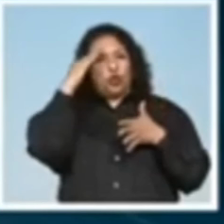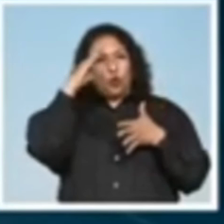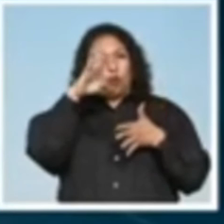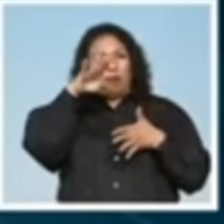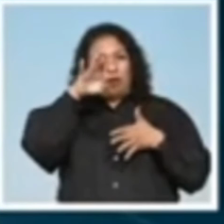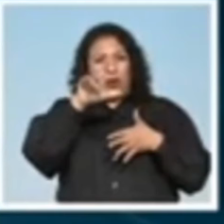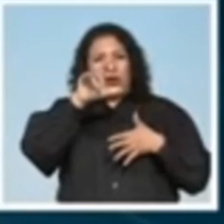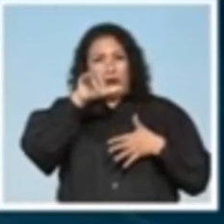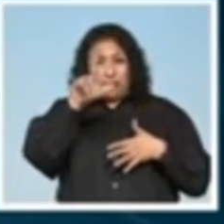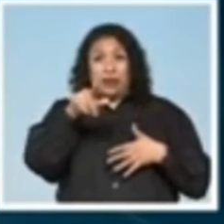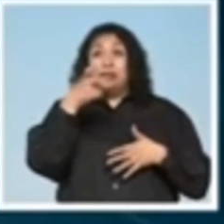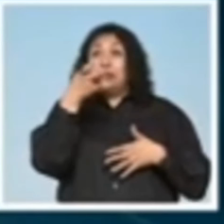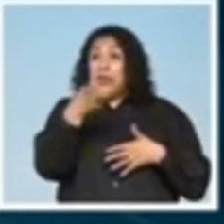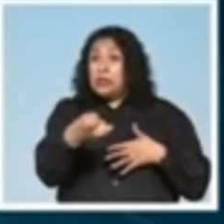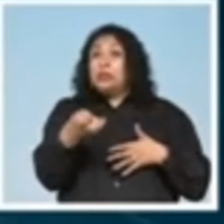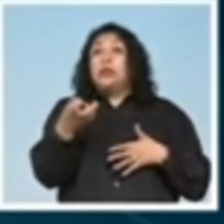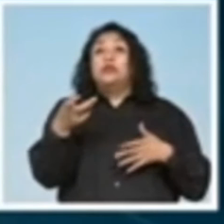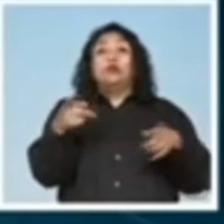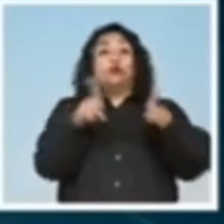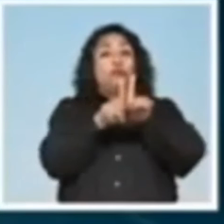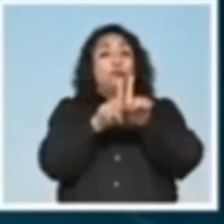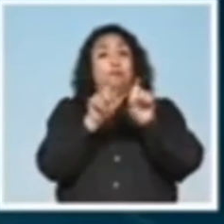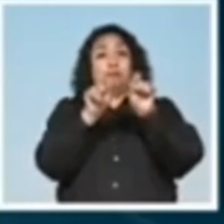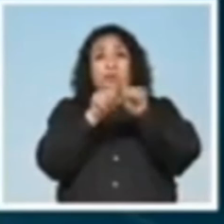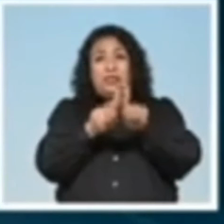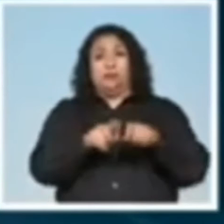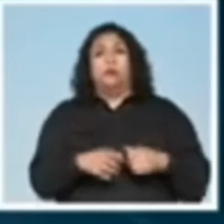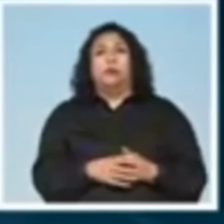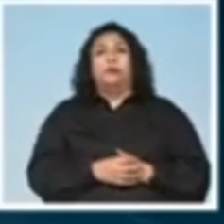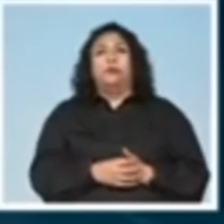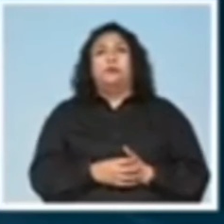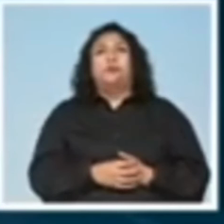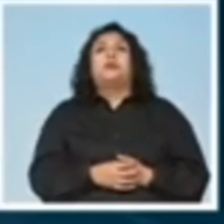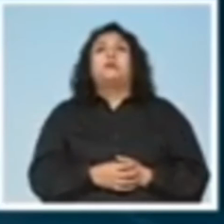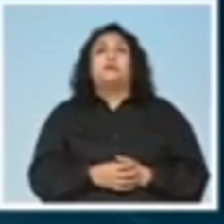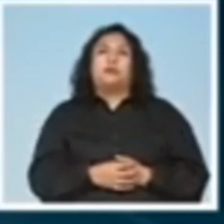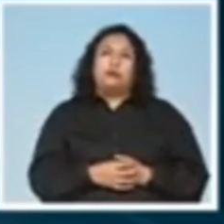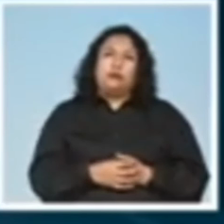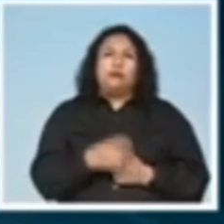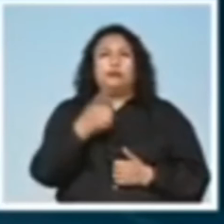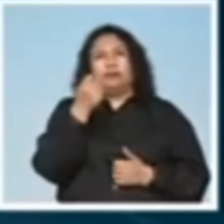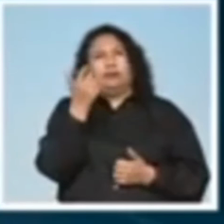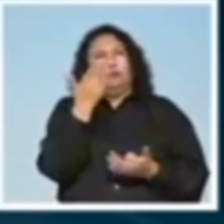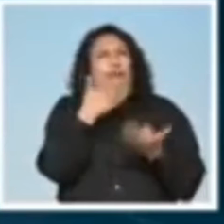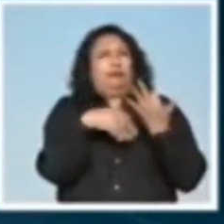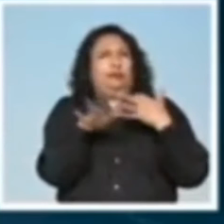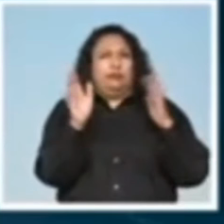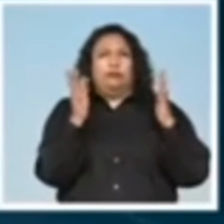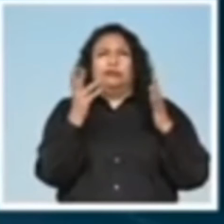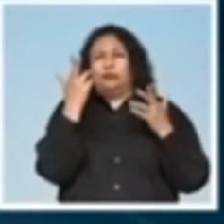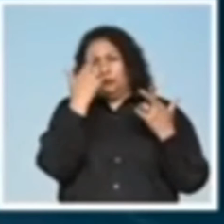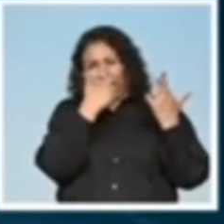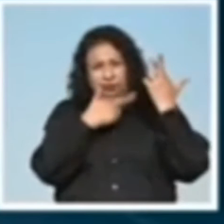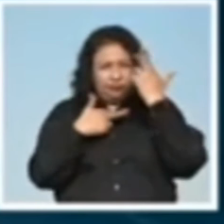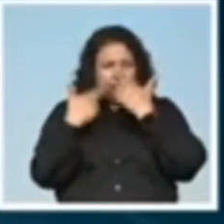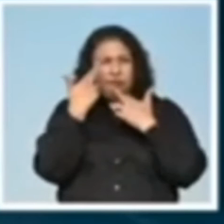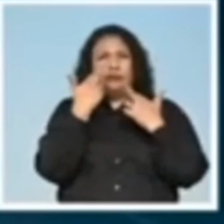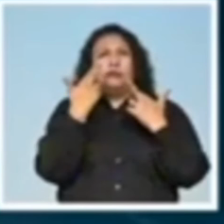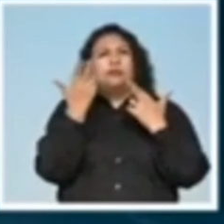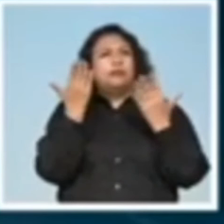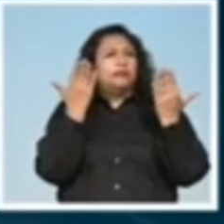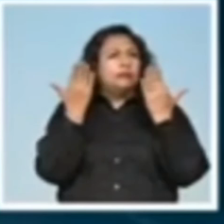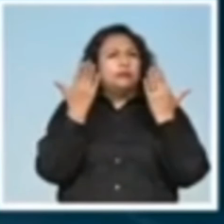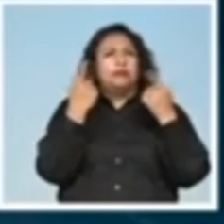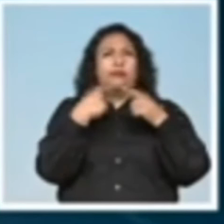Manuel Álvarez Bravo están una al lado de la otra. Será un poco todo, un poco una revisión y el poder